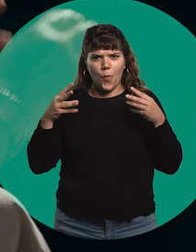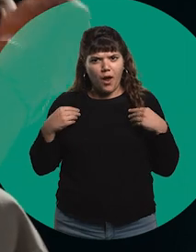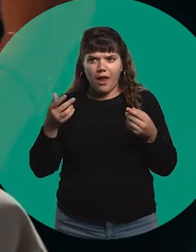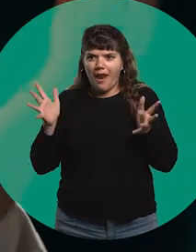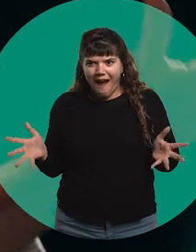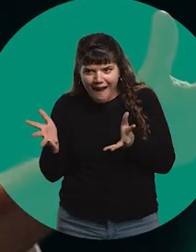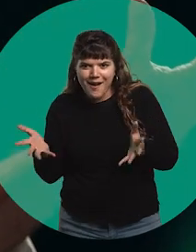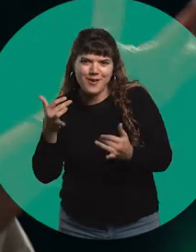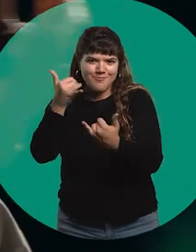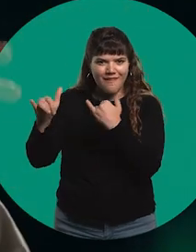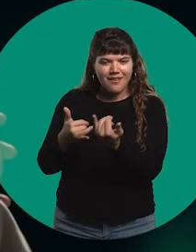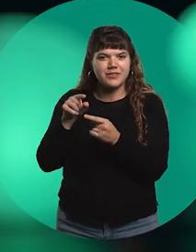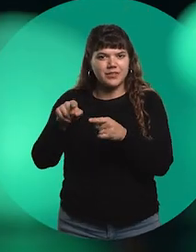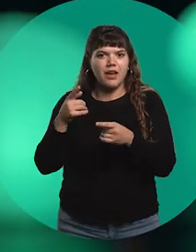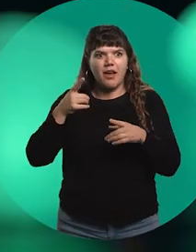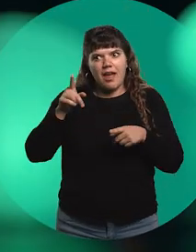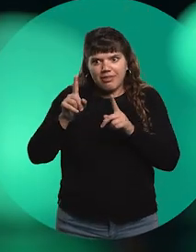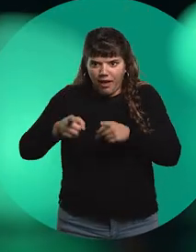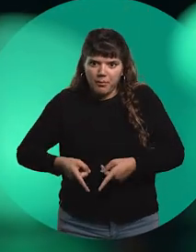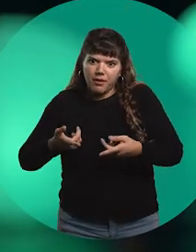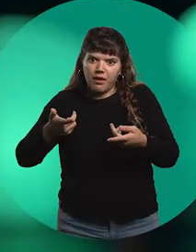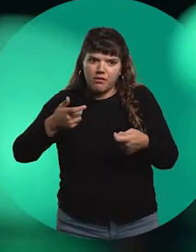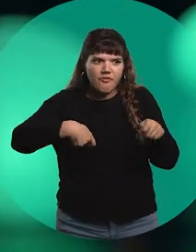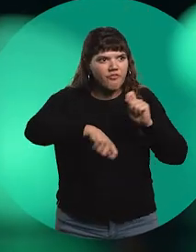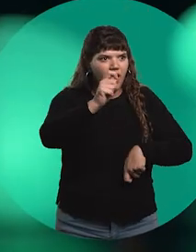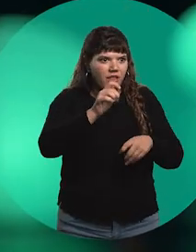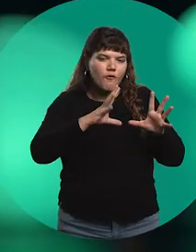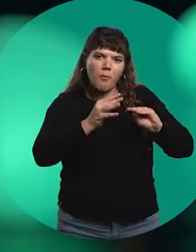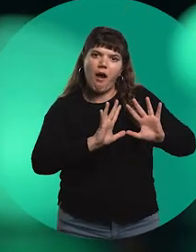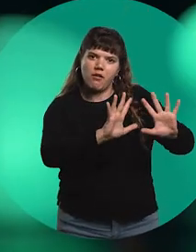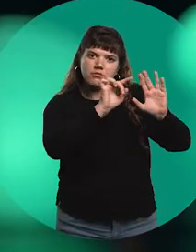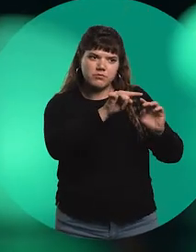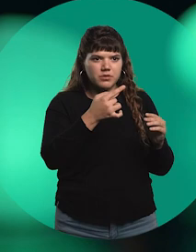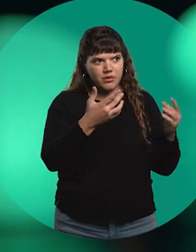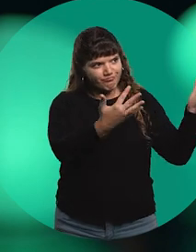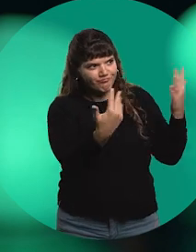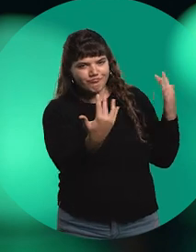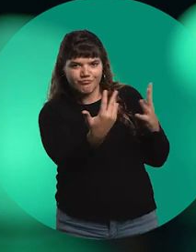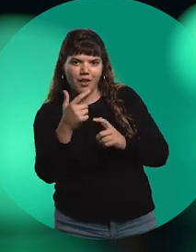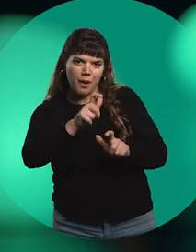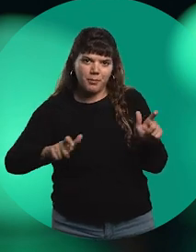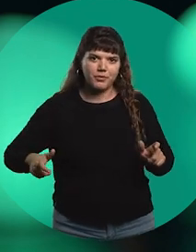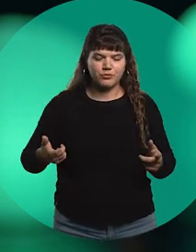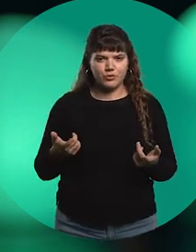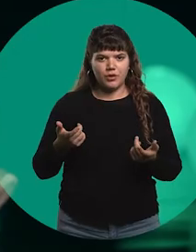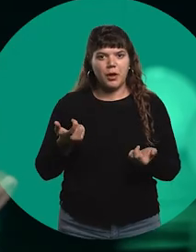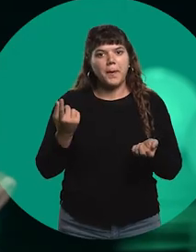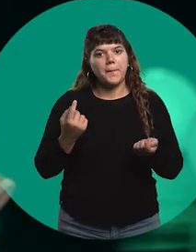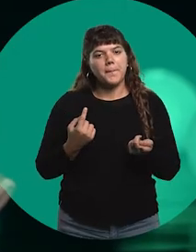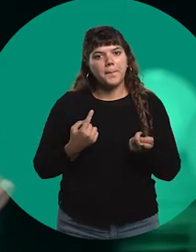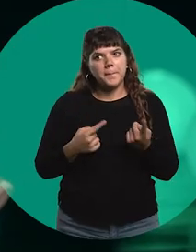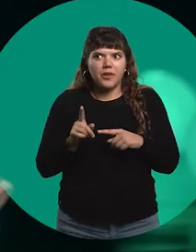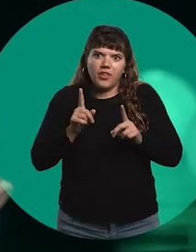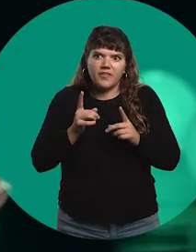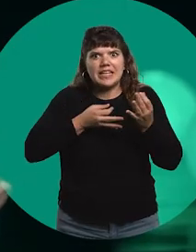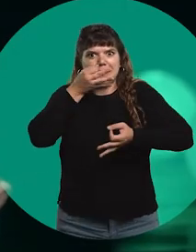animación y venden también con ese valor agregado lo que es la animación. Pero había